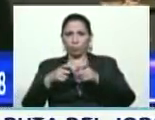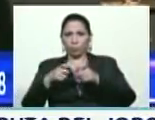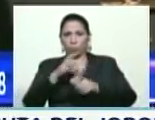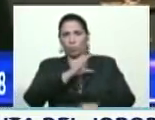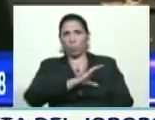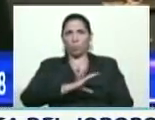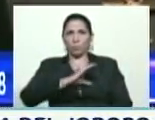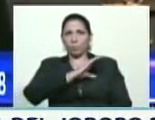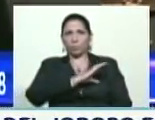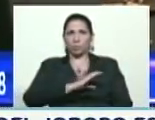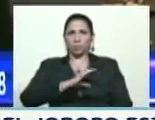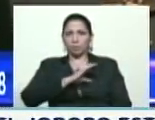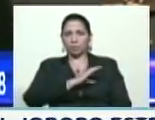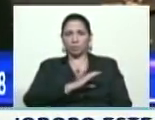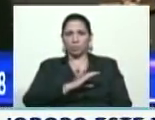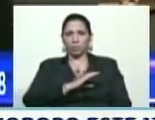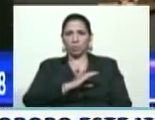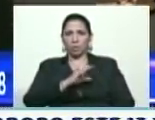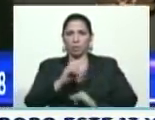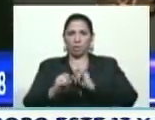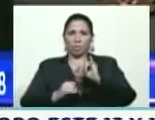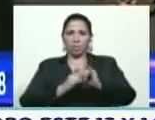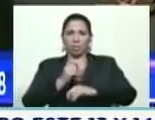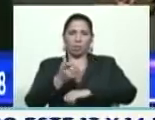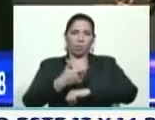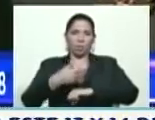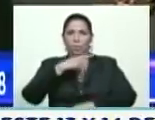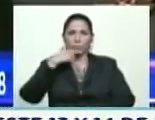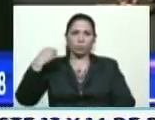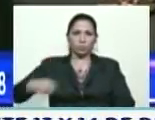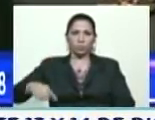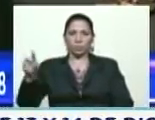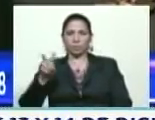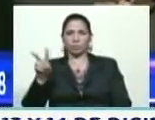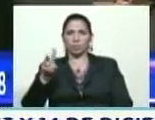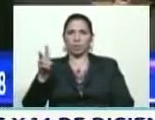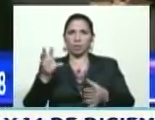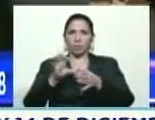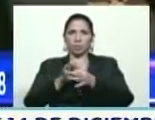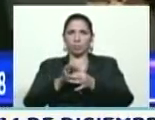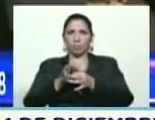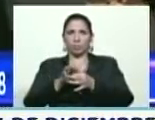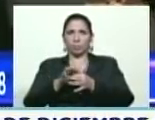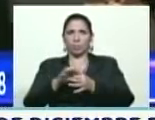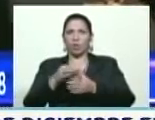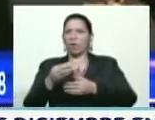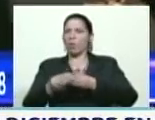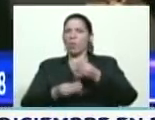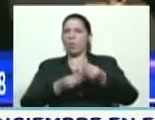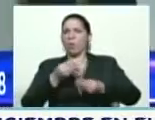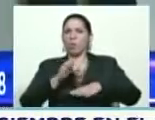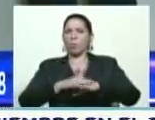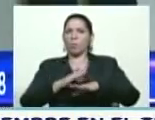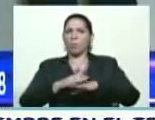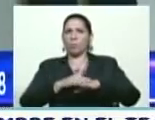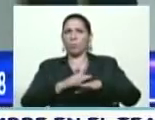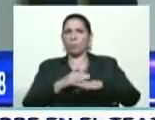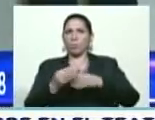Comisión Intergubernamental Ruso-Venezolana. Eso va a ser un nuevo